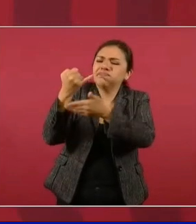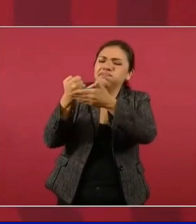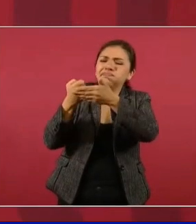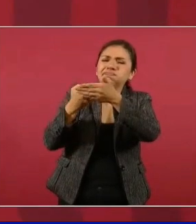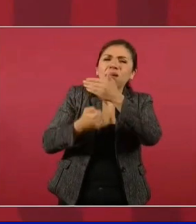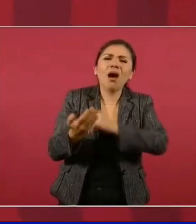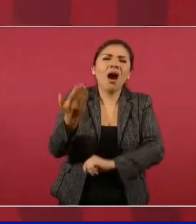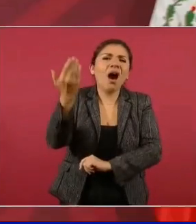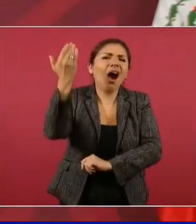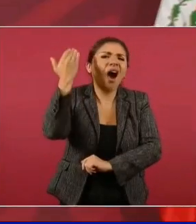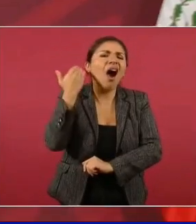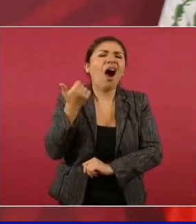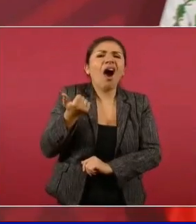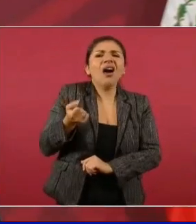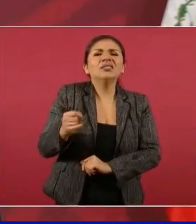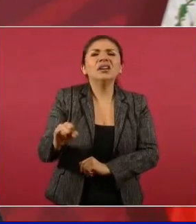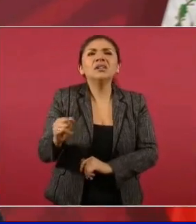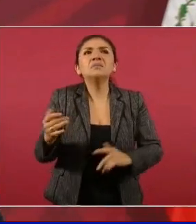bien